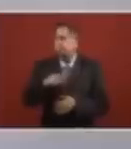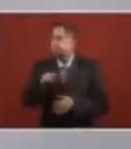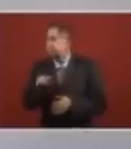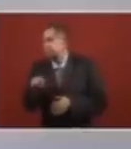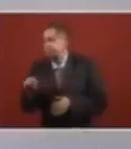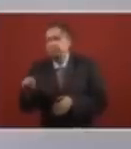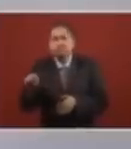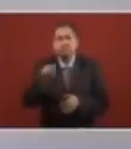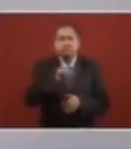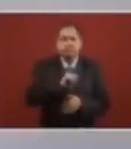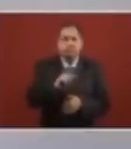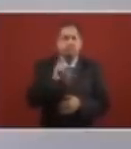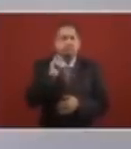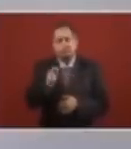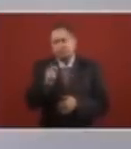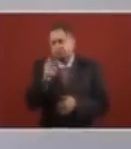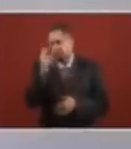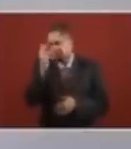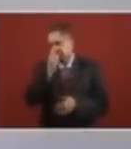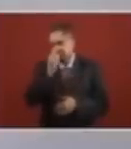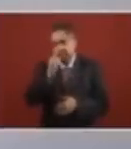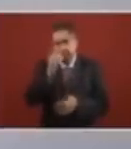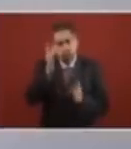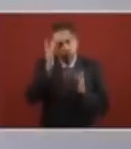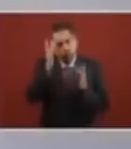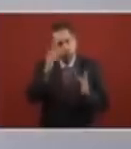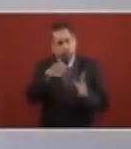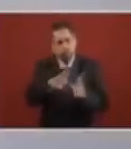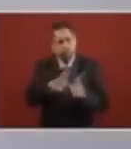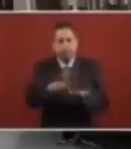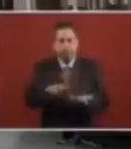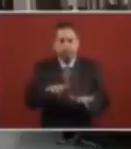las benditas redes sociales